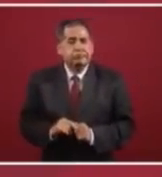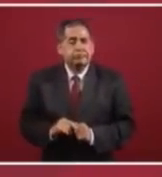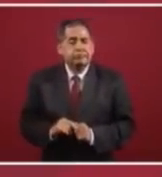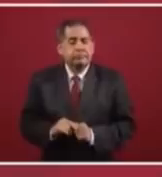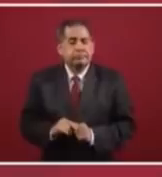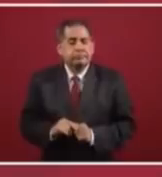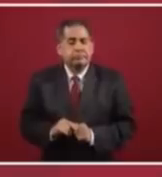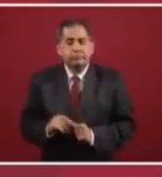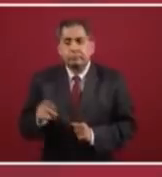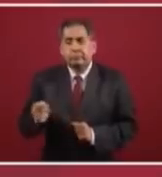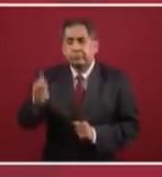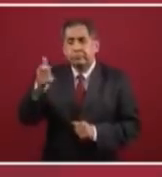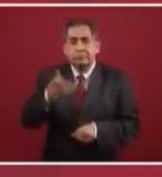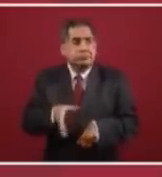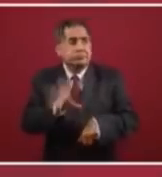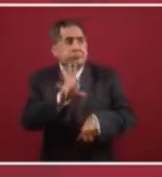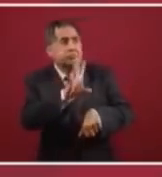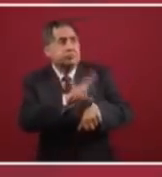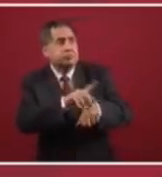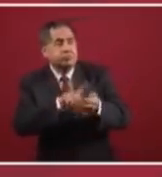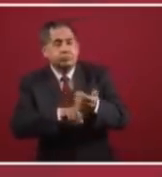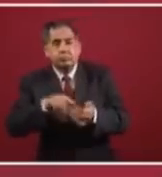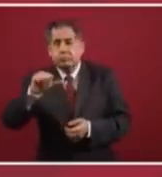le tenían que pedir permiso al amo.